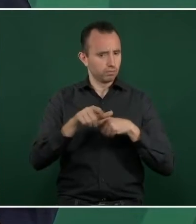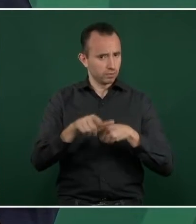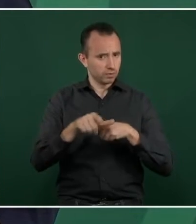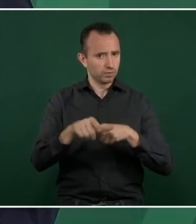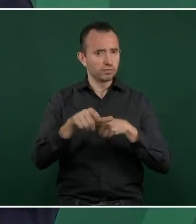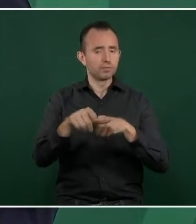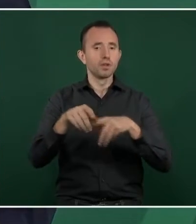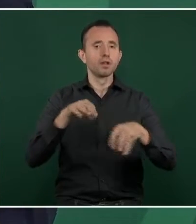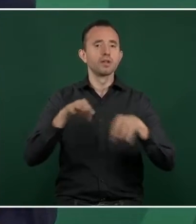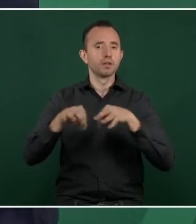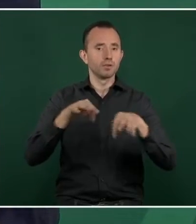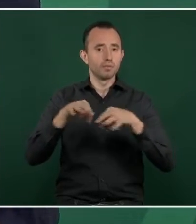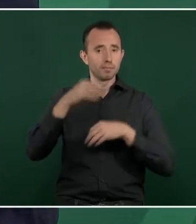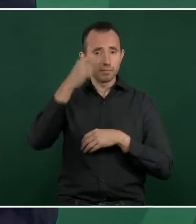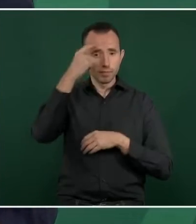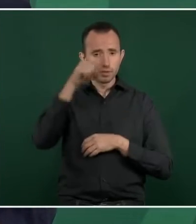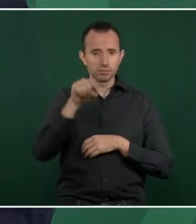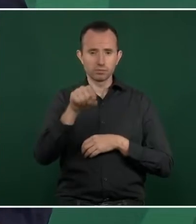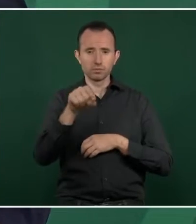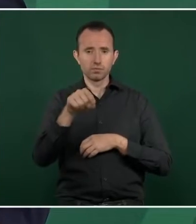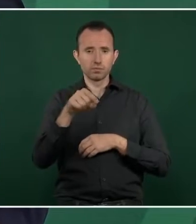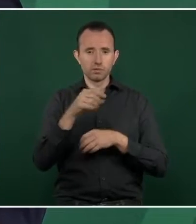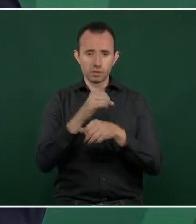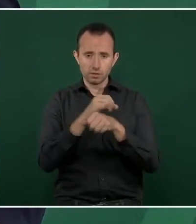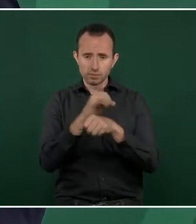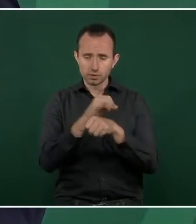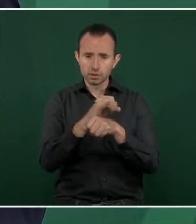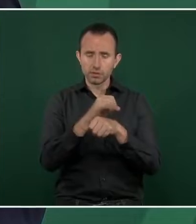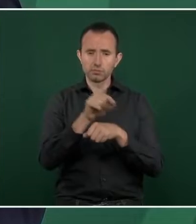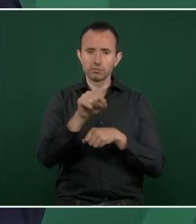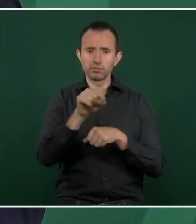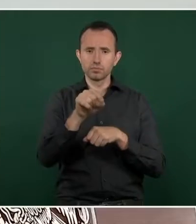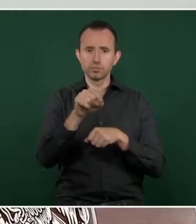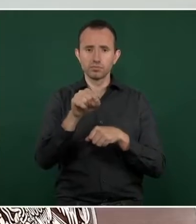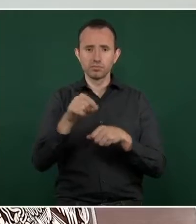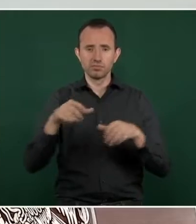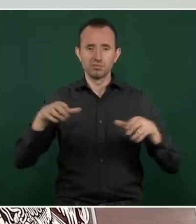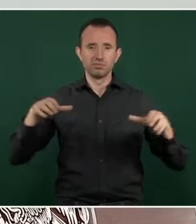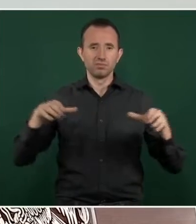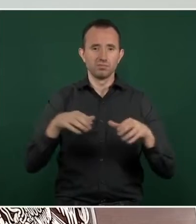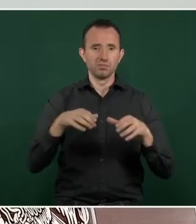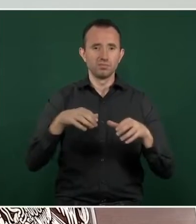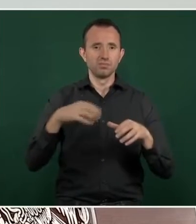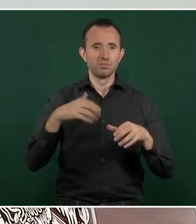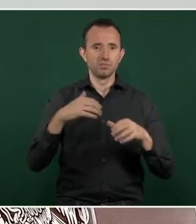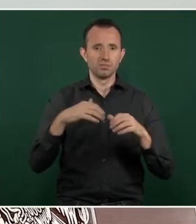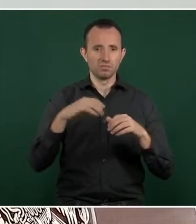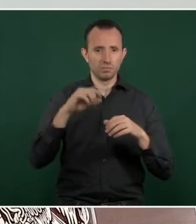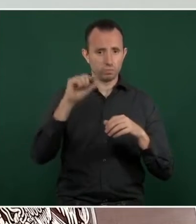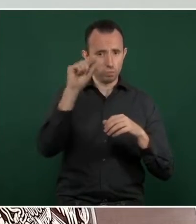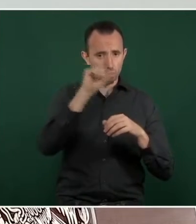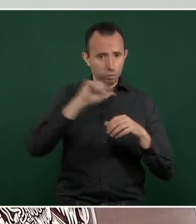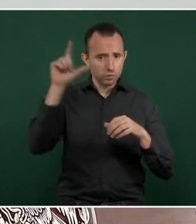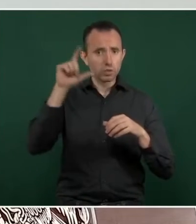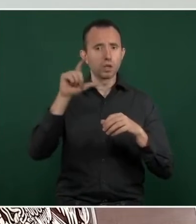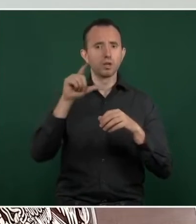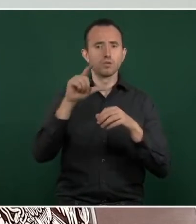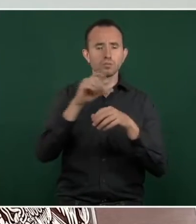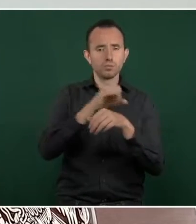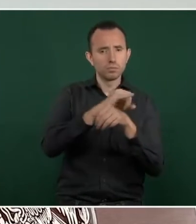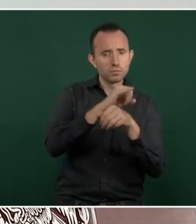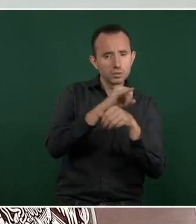esta investigación ha actuado con mucho profesionalismo y ha tenido